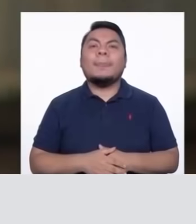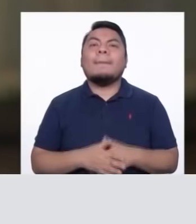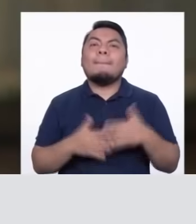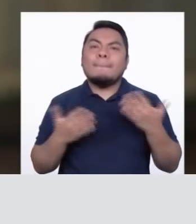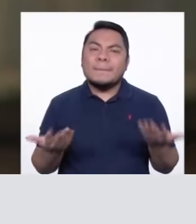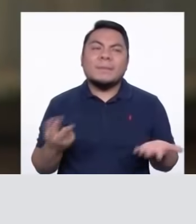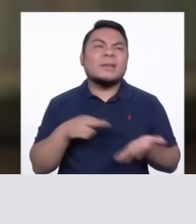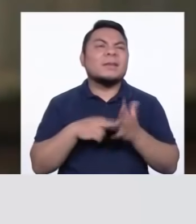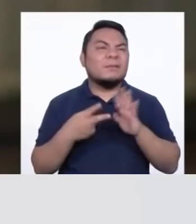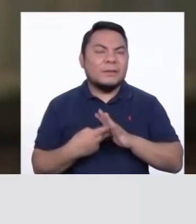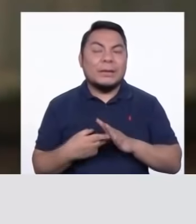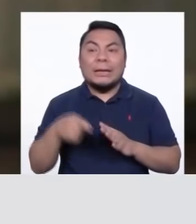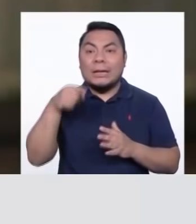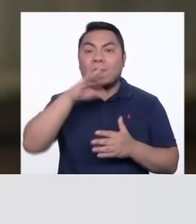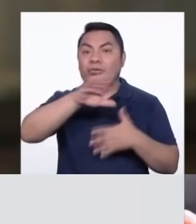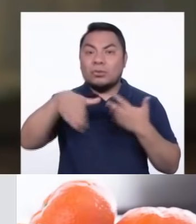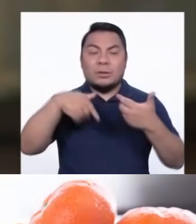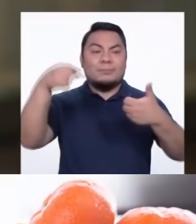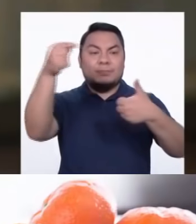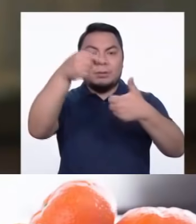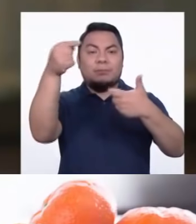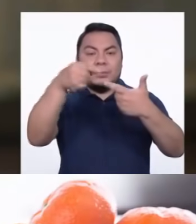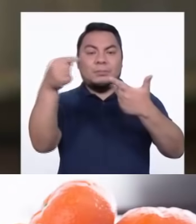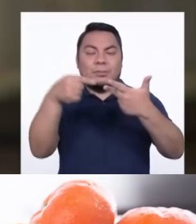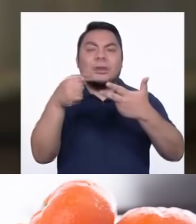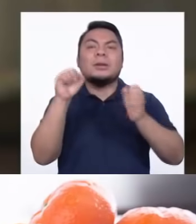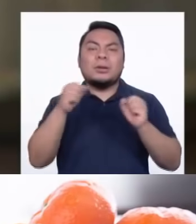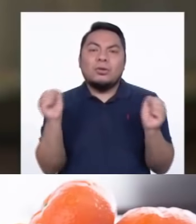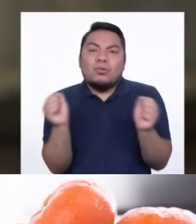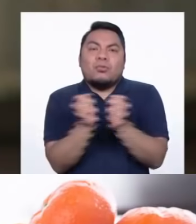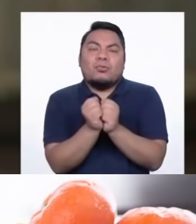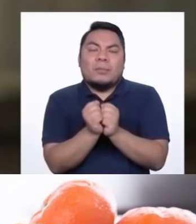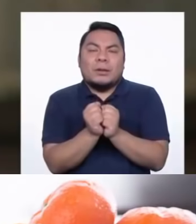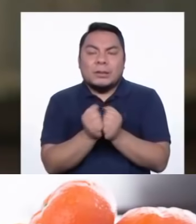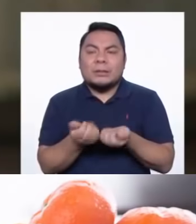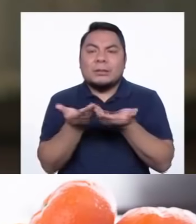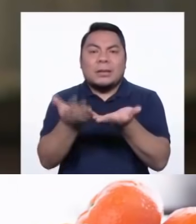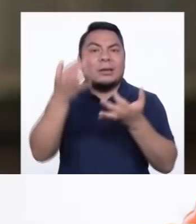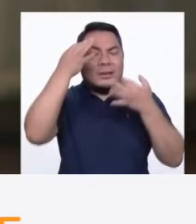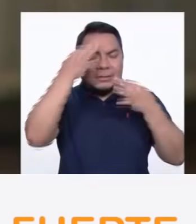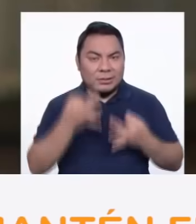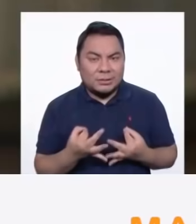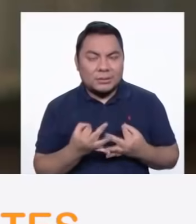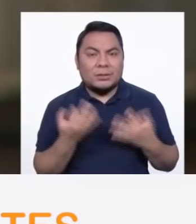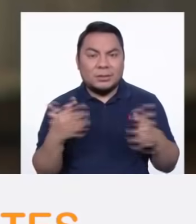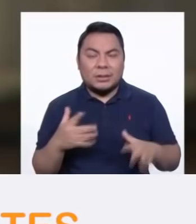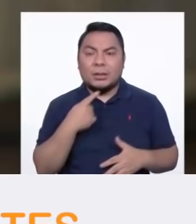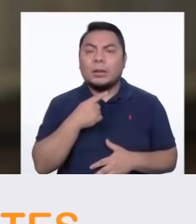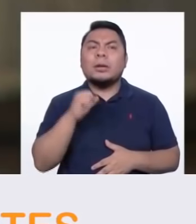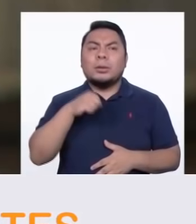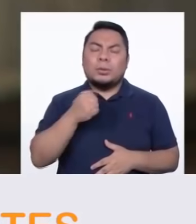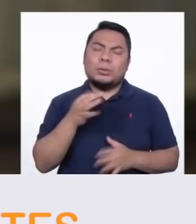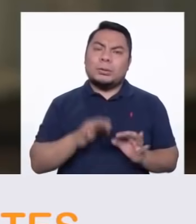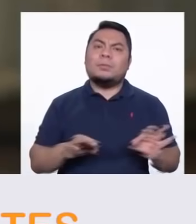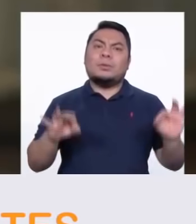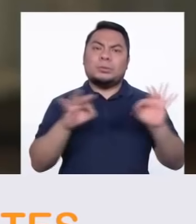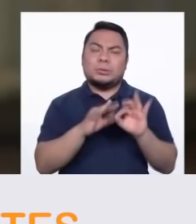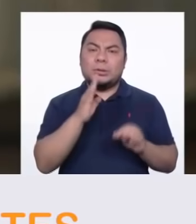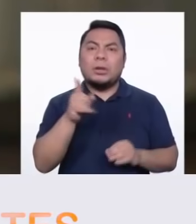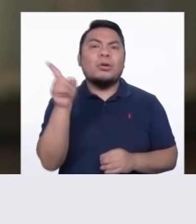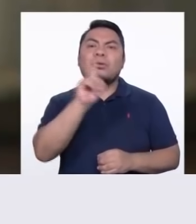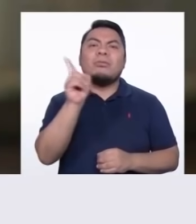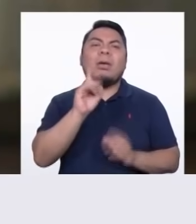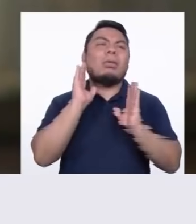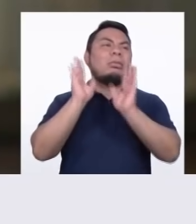generales, presidente, estas medidas son las que acompañan a una decisión que, siendo seria, no desprotege